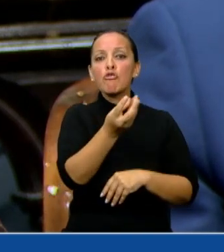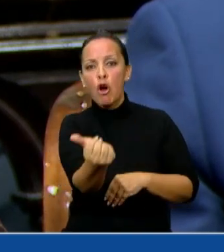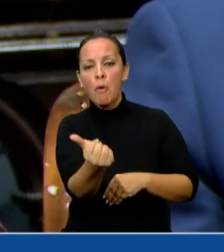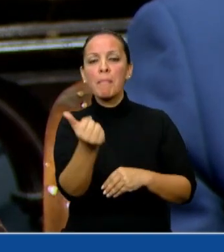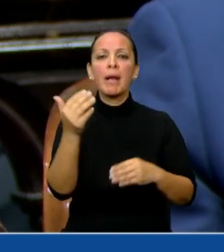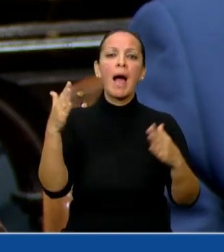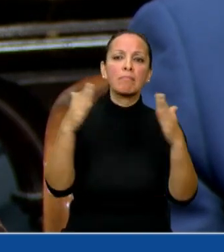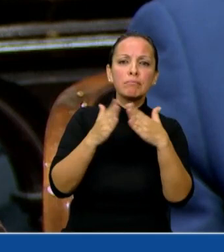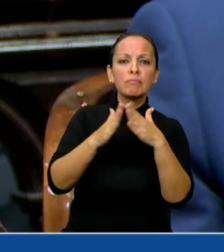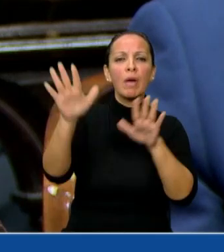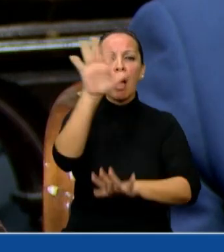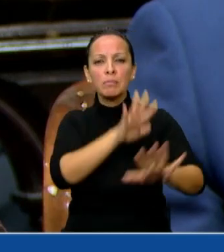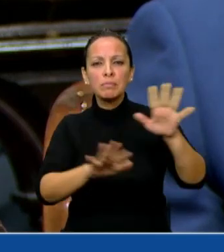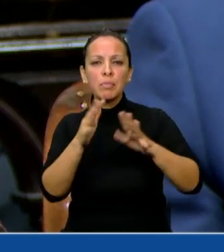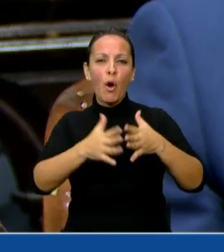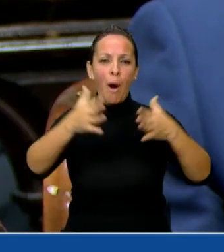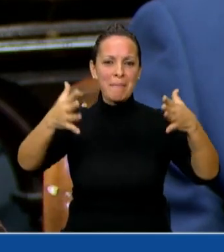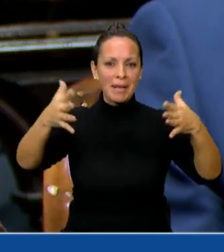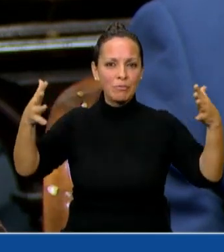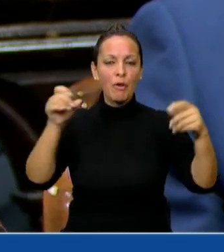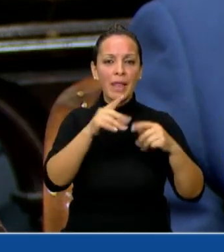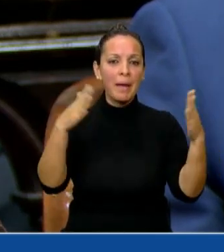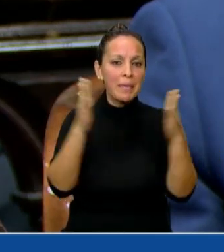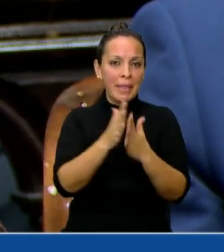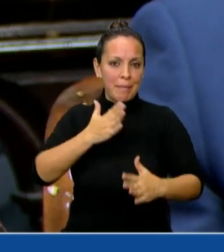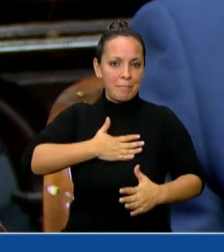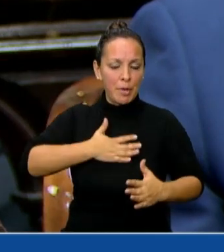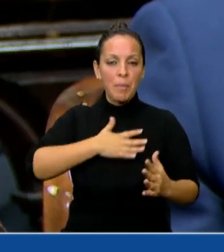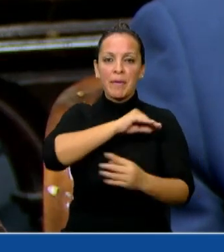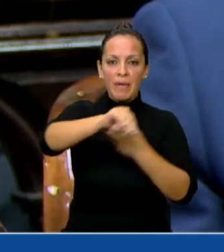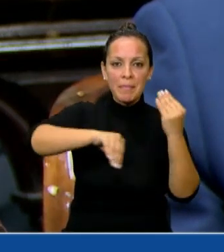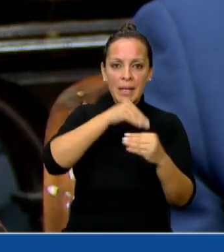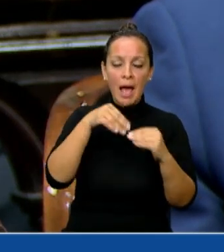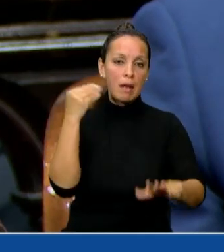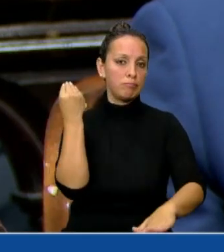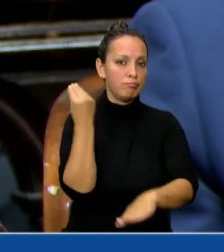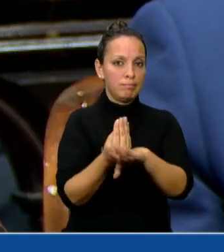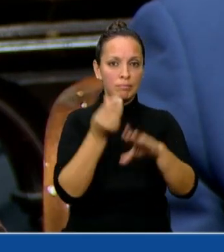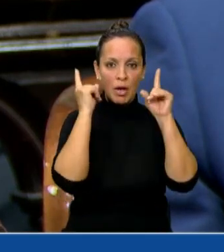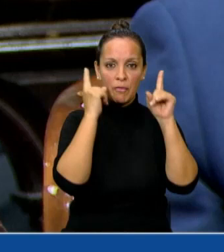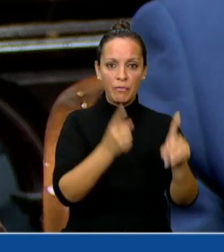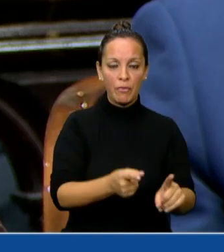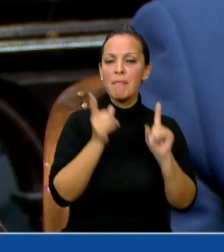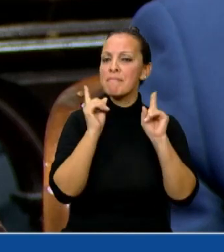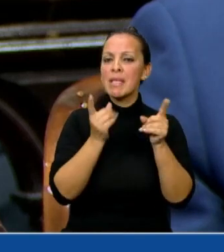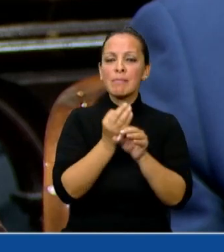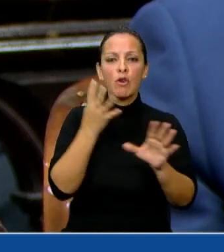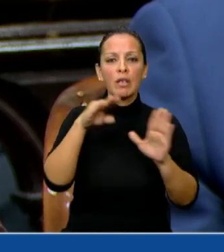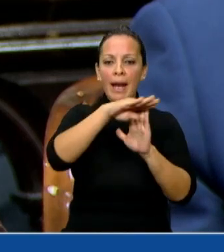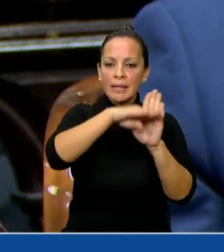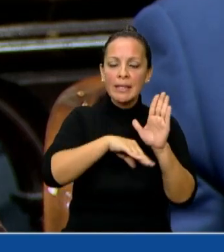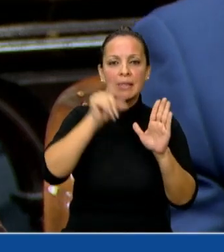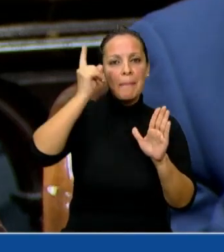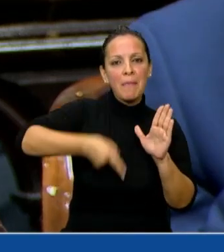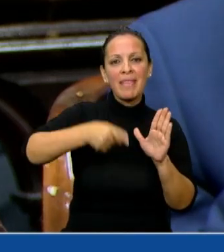construcción, refacción o ampliación de la vivienda de carácter única, familiar y de ocupación permanente según los criterios establecidos por el